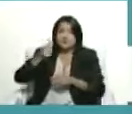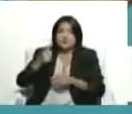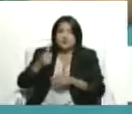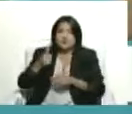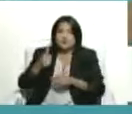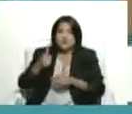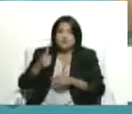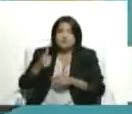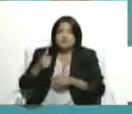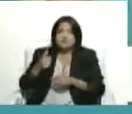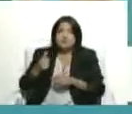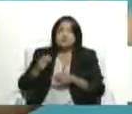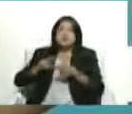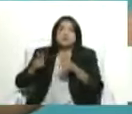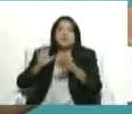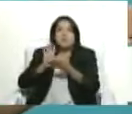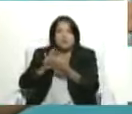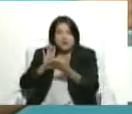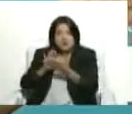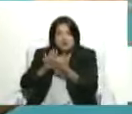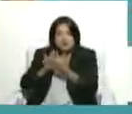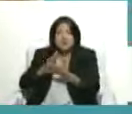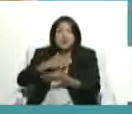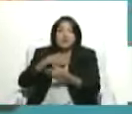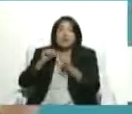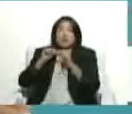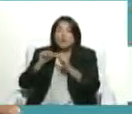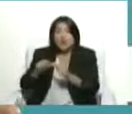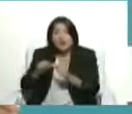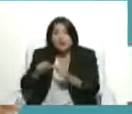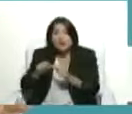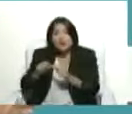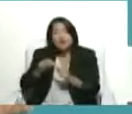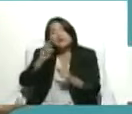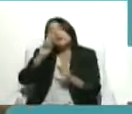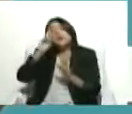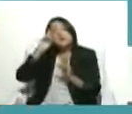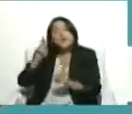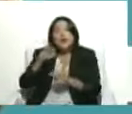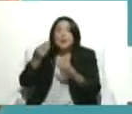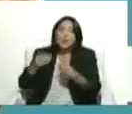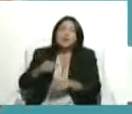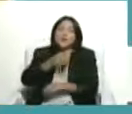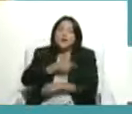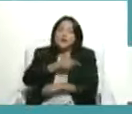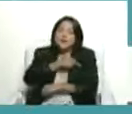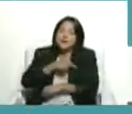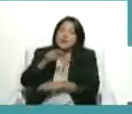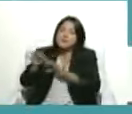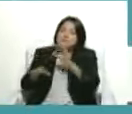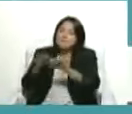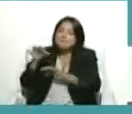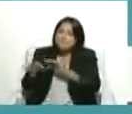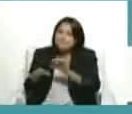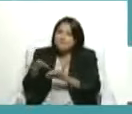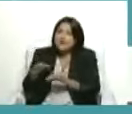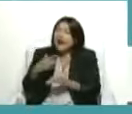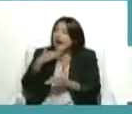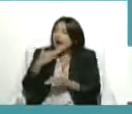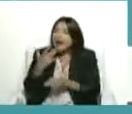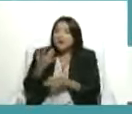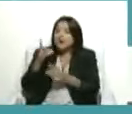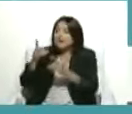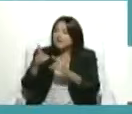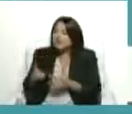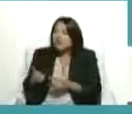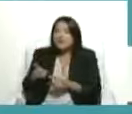lo hemos administrado en paz, y es lo que queremos seguir haciendo. Respetar el Acuerdo de Ginebra, que dice claramente que cualquier solución tiene